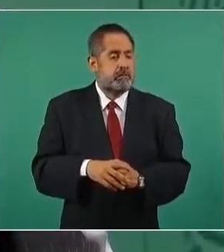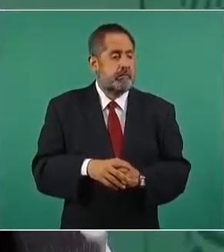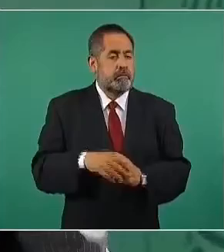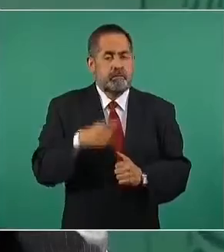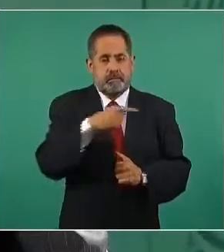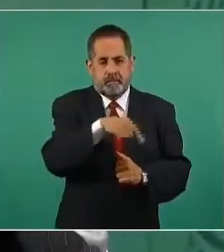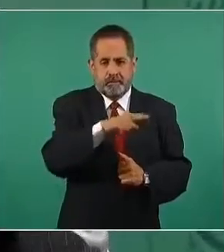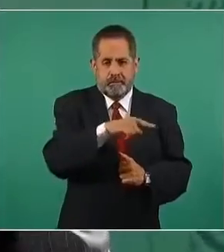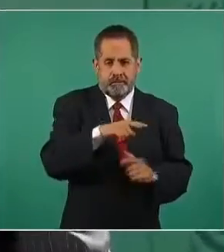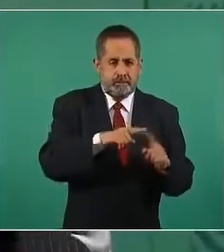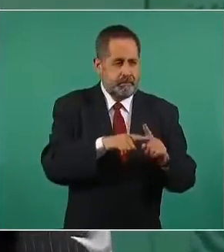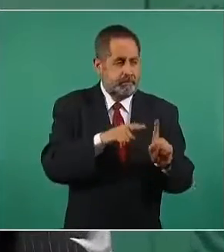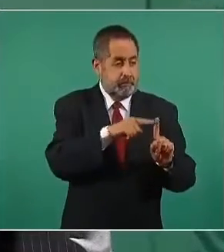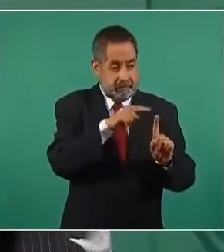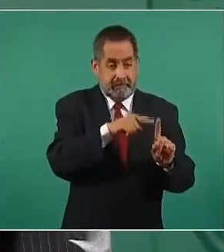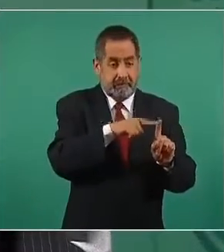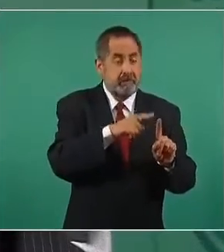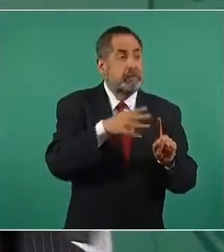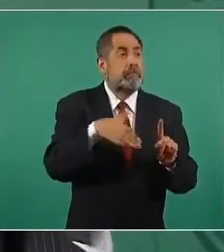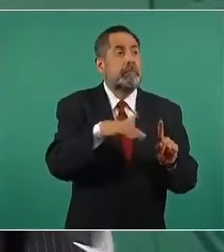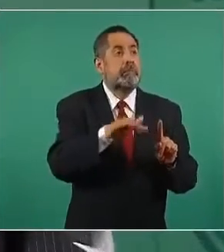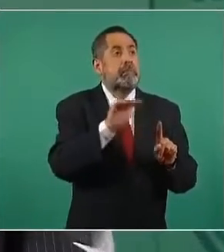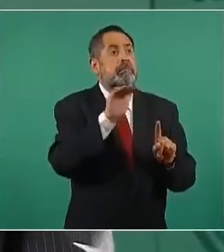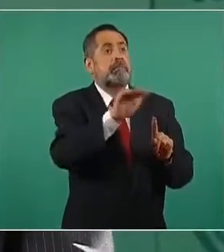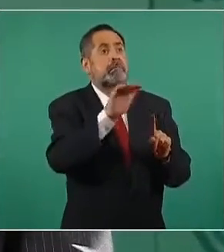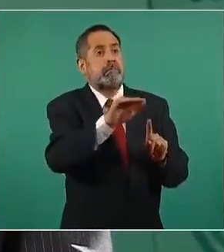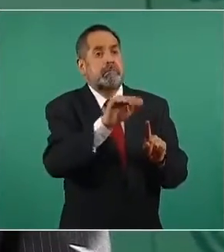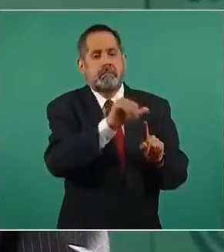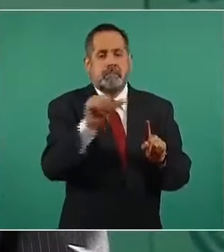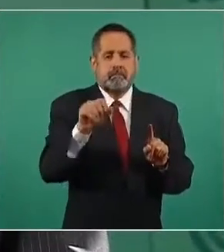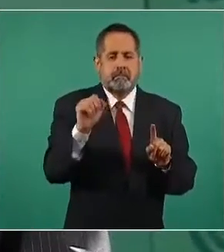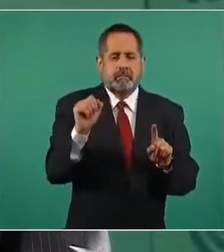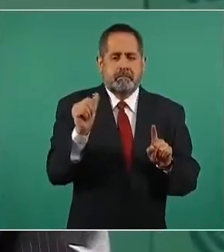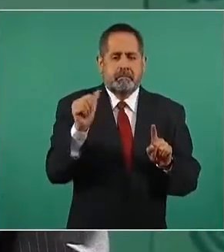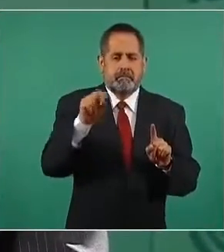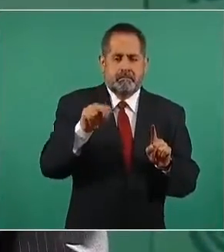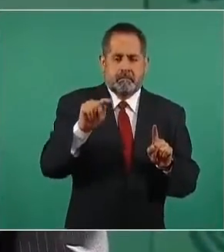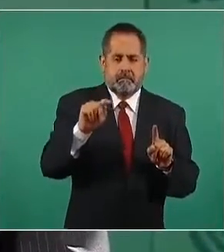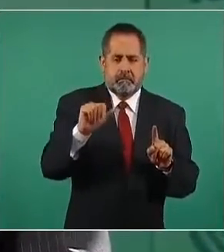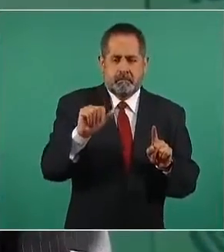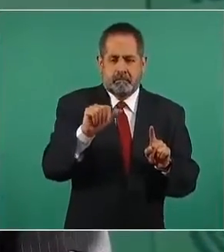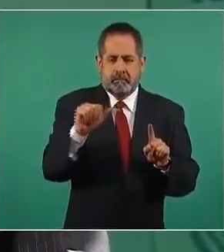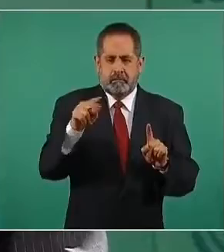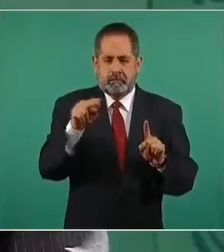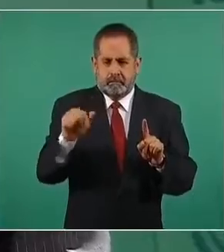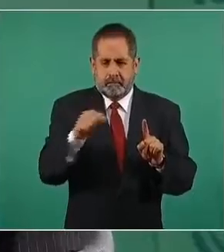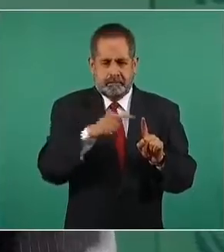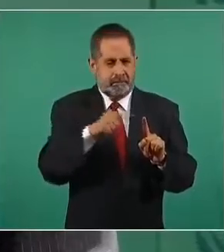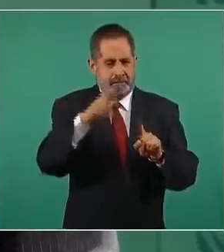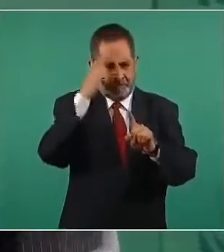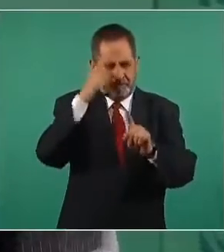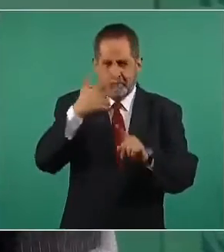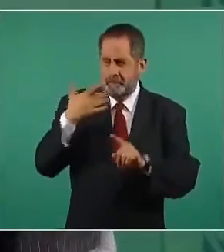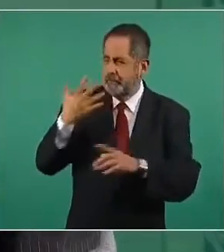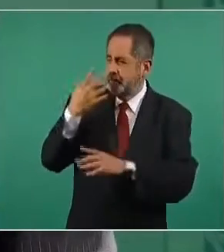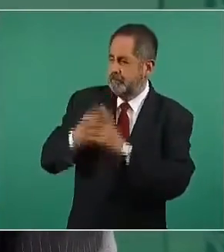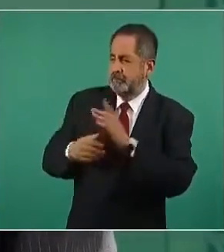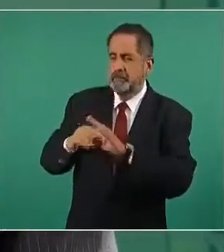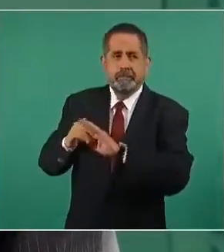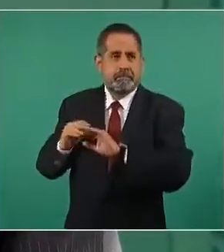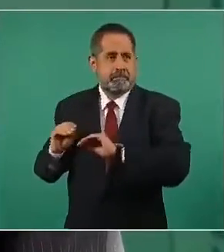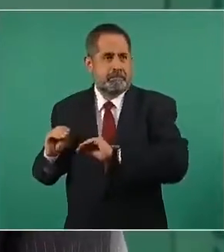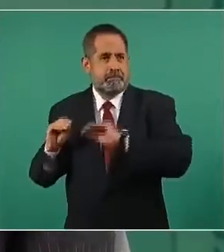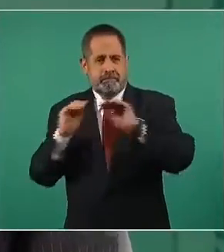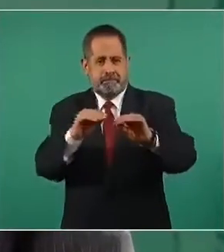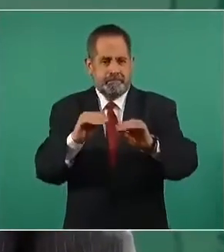fueron de nuevo a buscar a Santana, que estaba en el exilio, luego de la tragedia